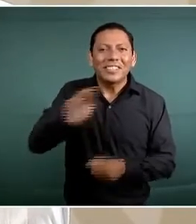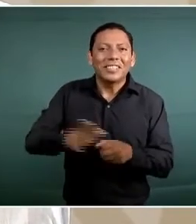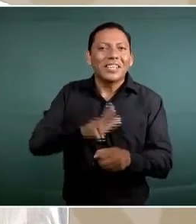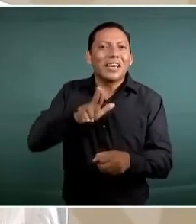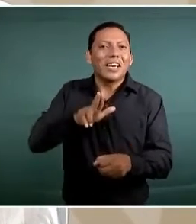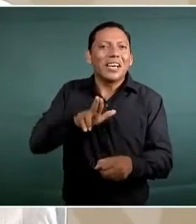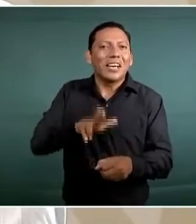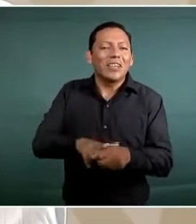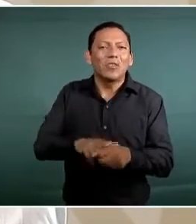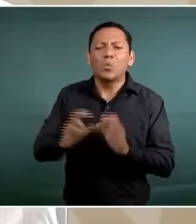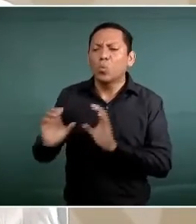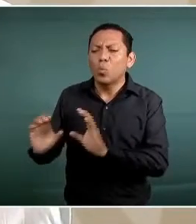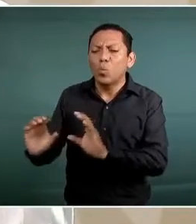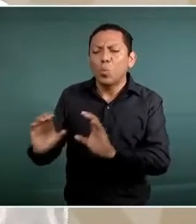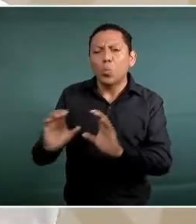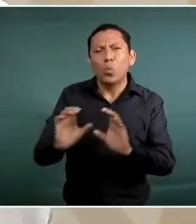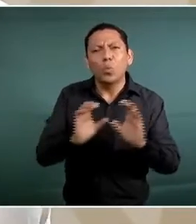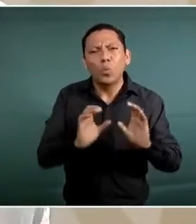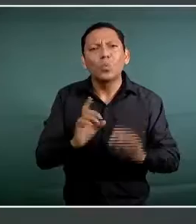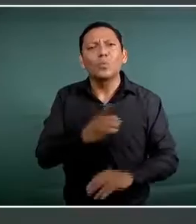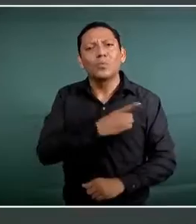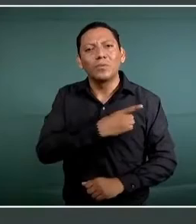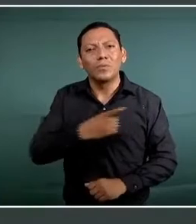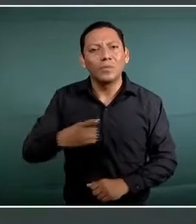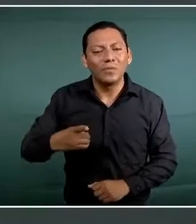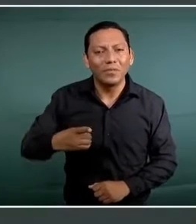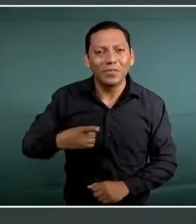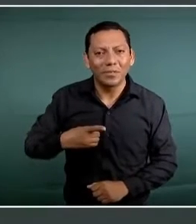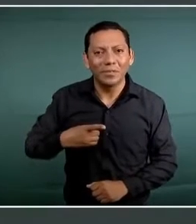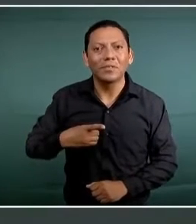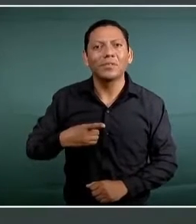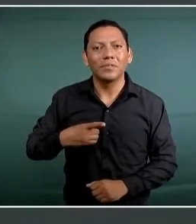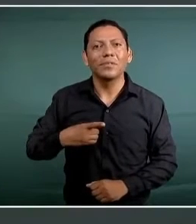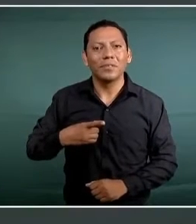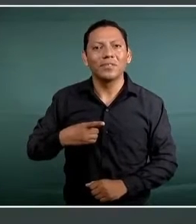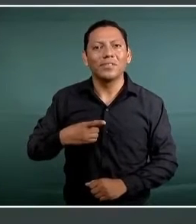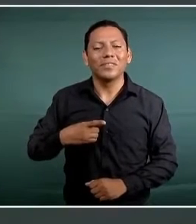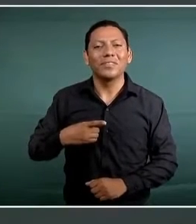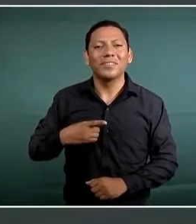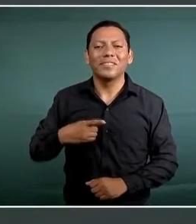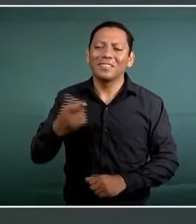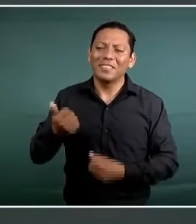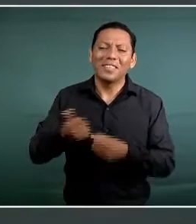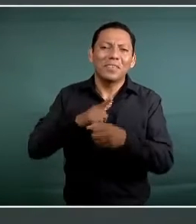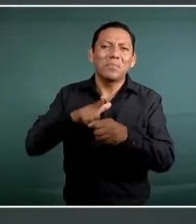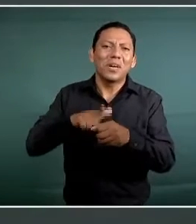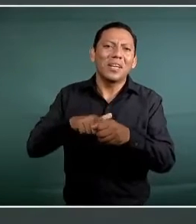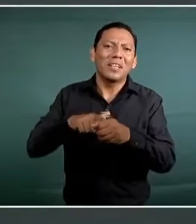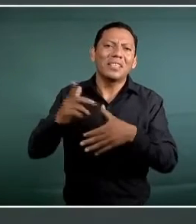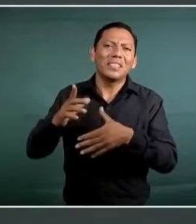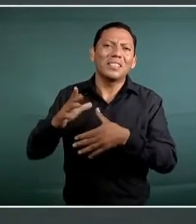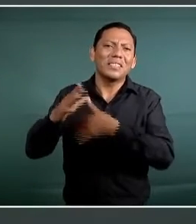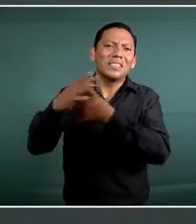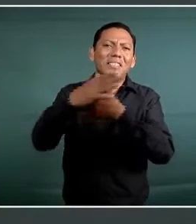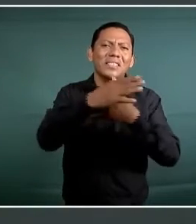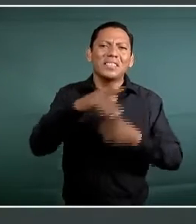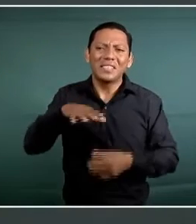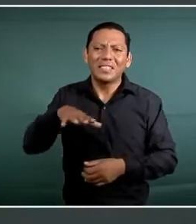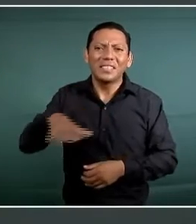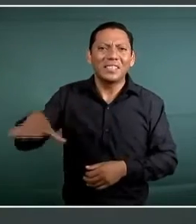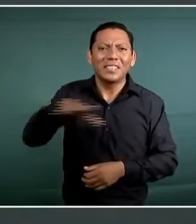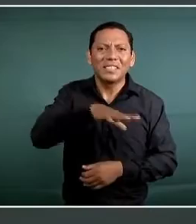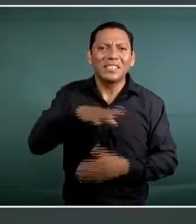que tenemos que cuidarla. Las guacamayas de Palenque y de